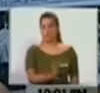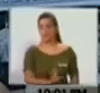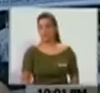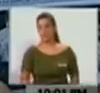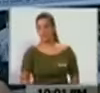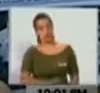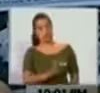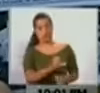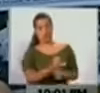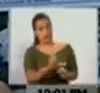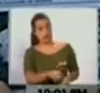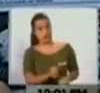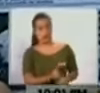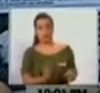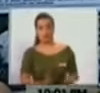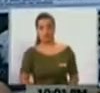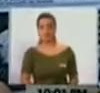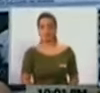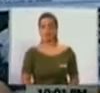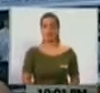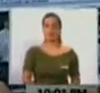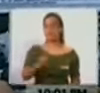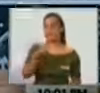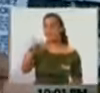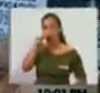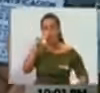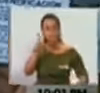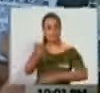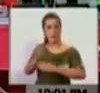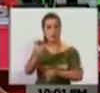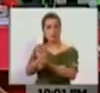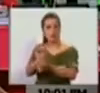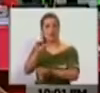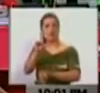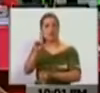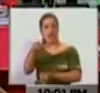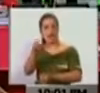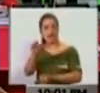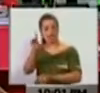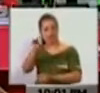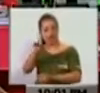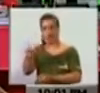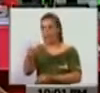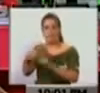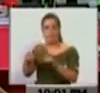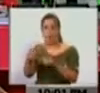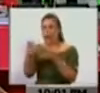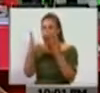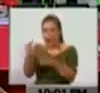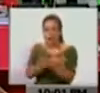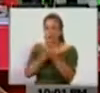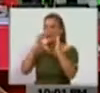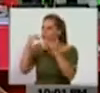A Douglas Dager lo están condenando sin oírlo. Lo decía Teodoro Pecov. Imagínate tú, pues.